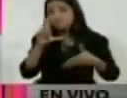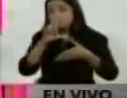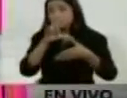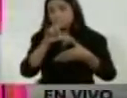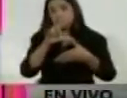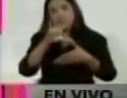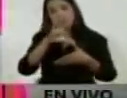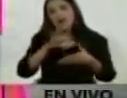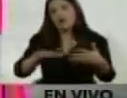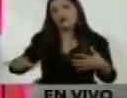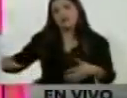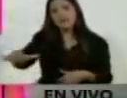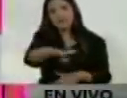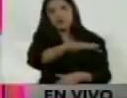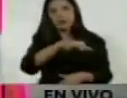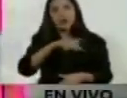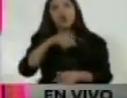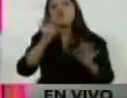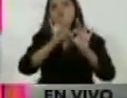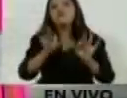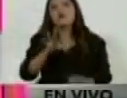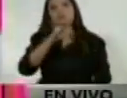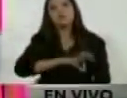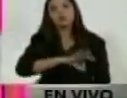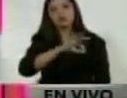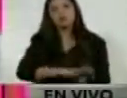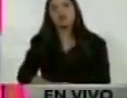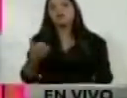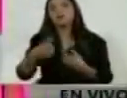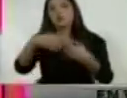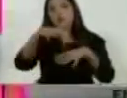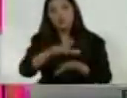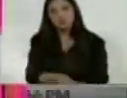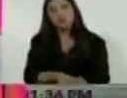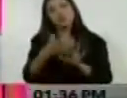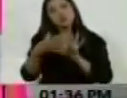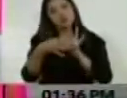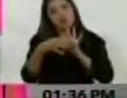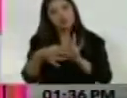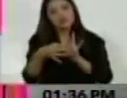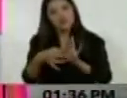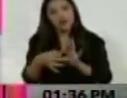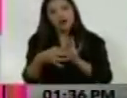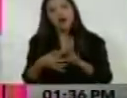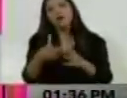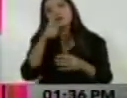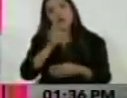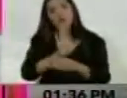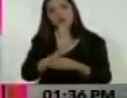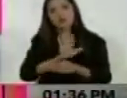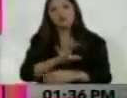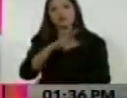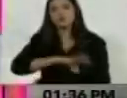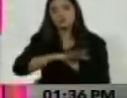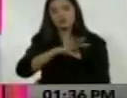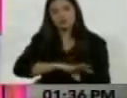Caribe, el modelo social de inclusión, solidario, de protección social,